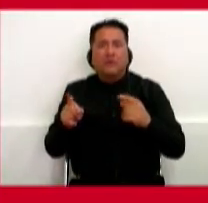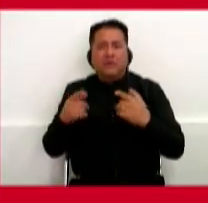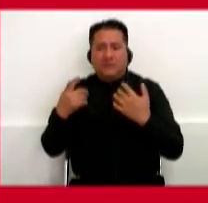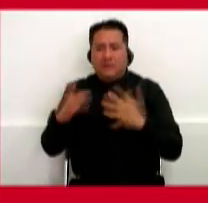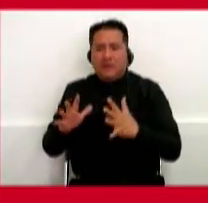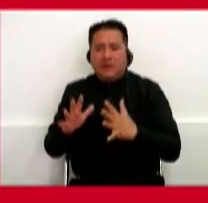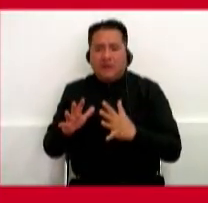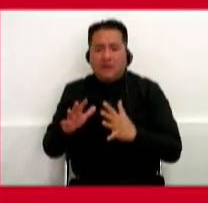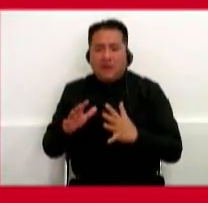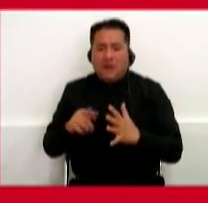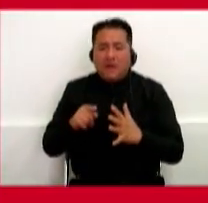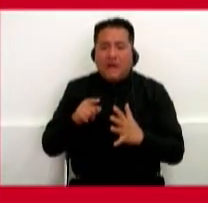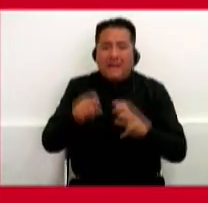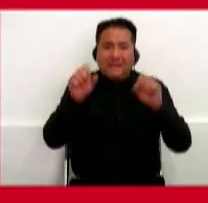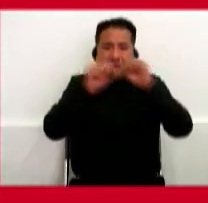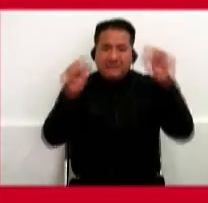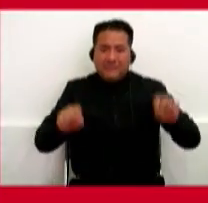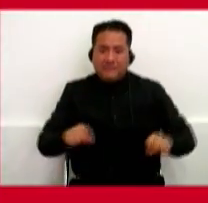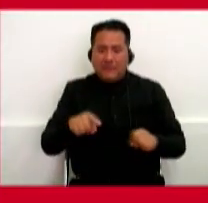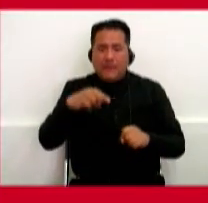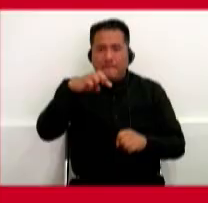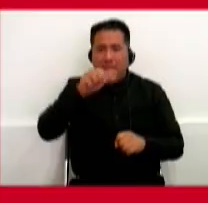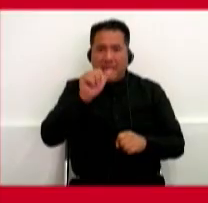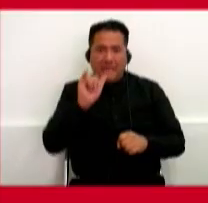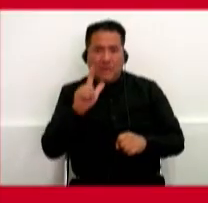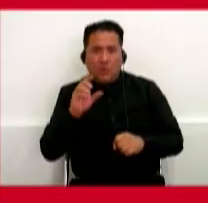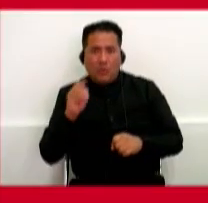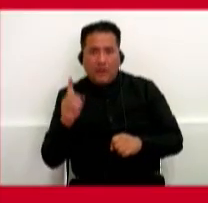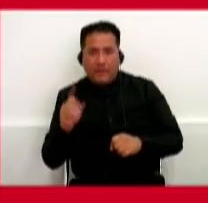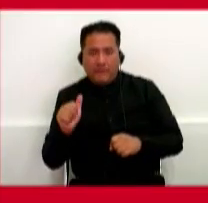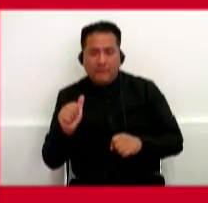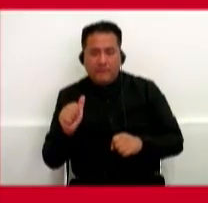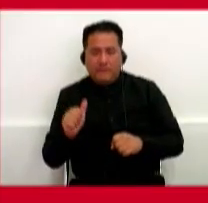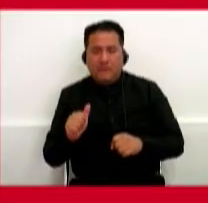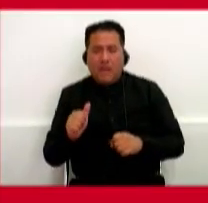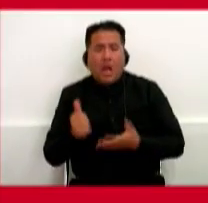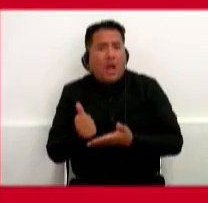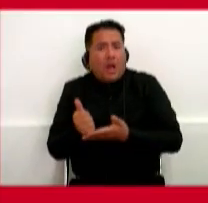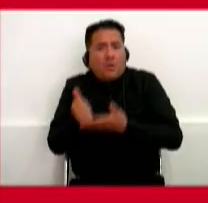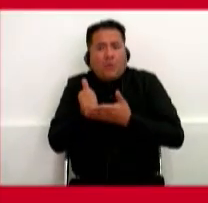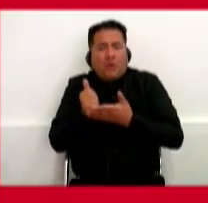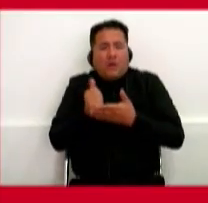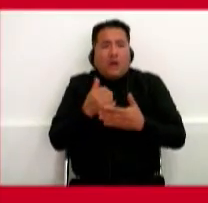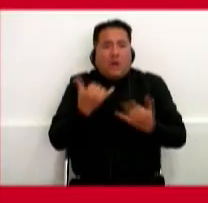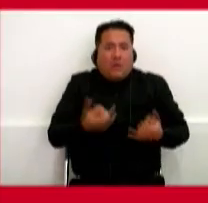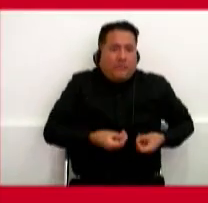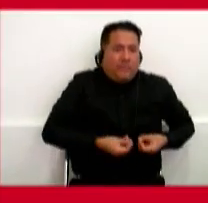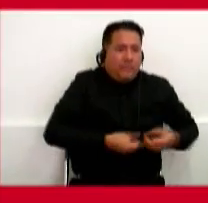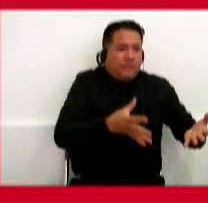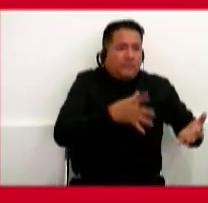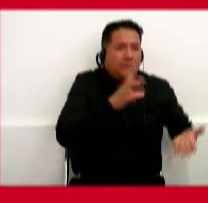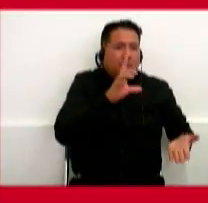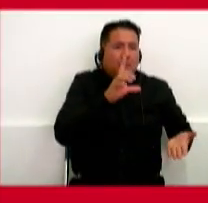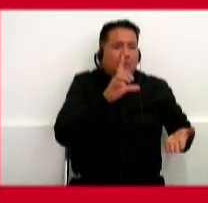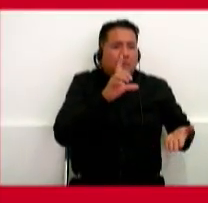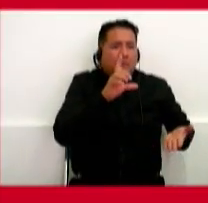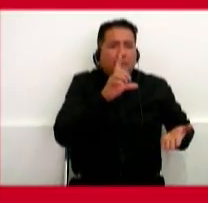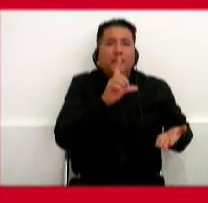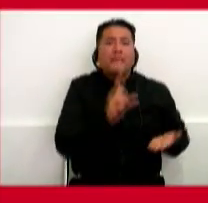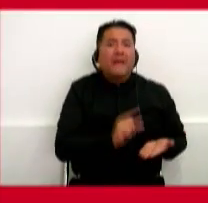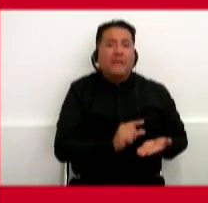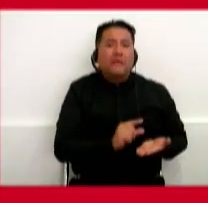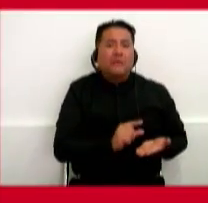ahorrar esto y hemos cumplido los objetivos del LOA de producción. Esto ha generado un ahorro de más